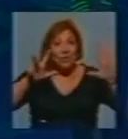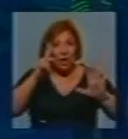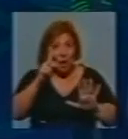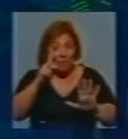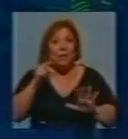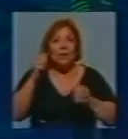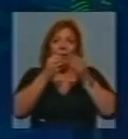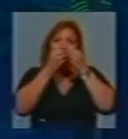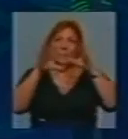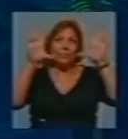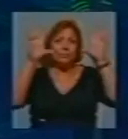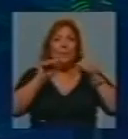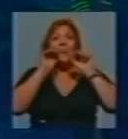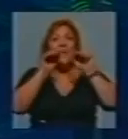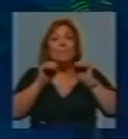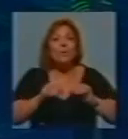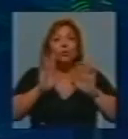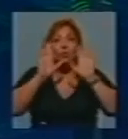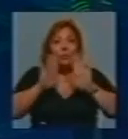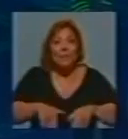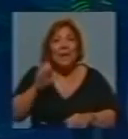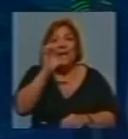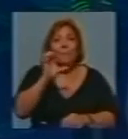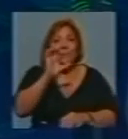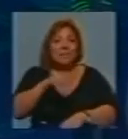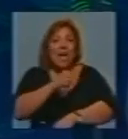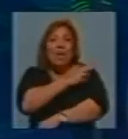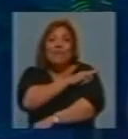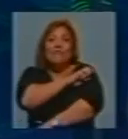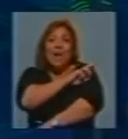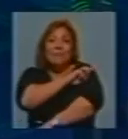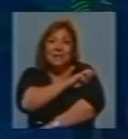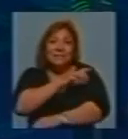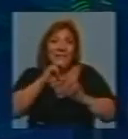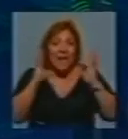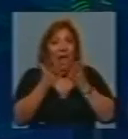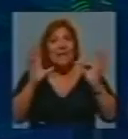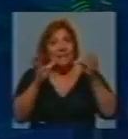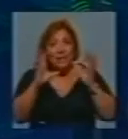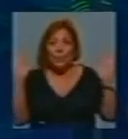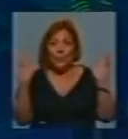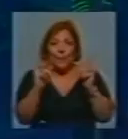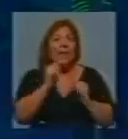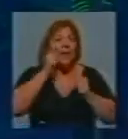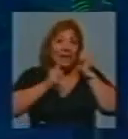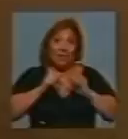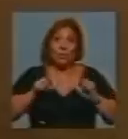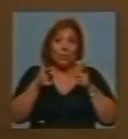pérdidas totales en depósitos de una empresa farmacéutica. El incendio está controlado y no hay personas heridas.